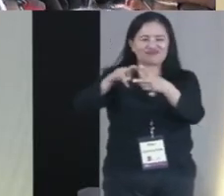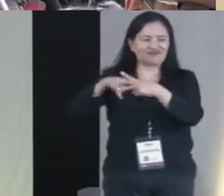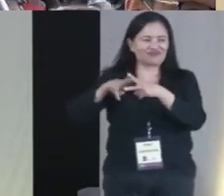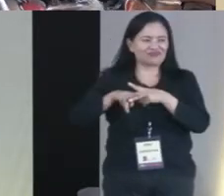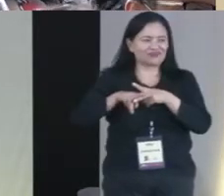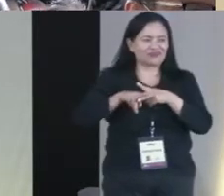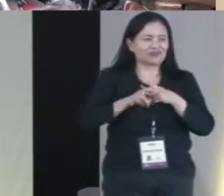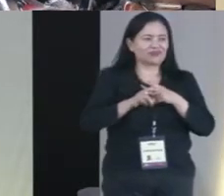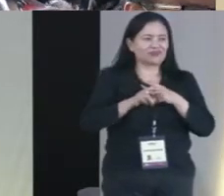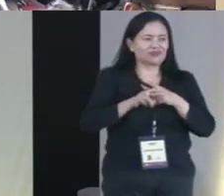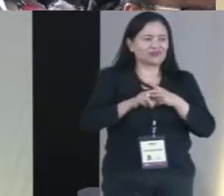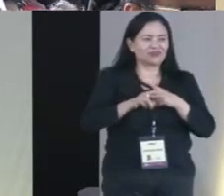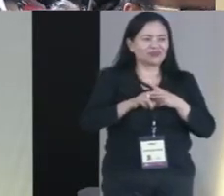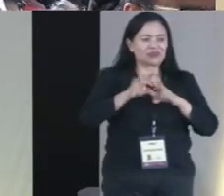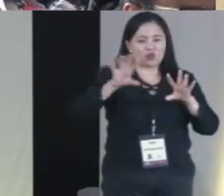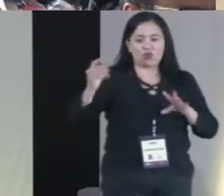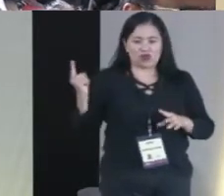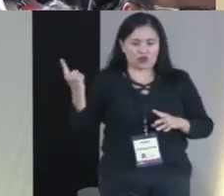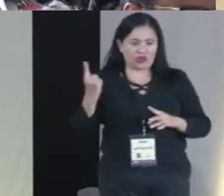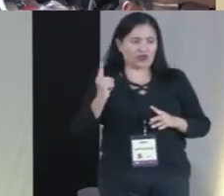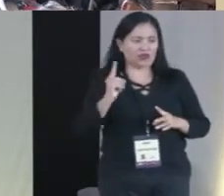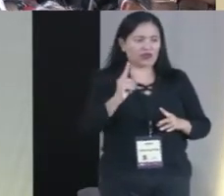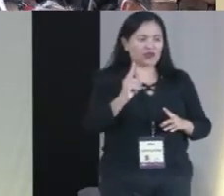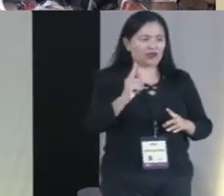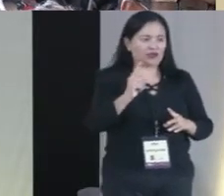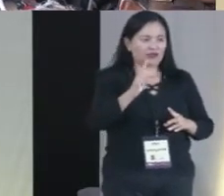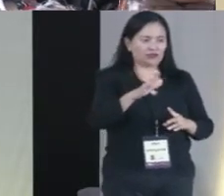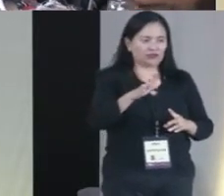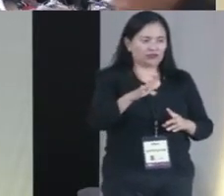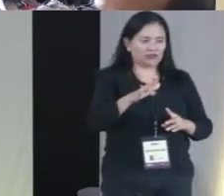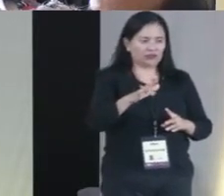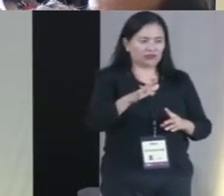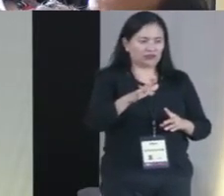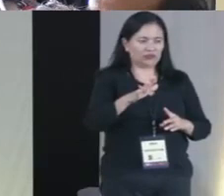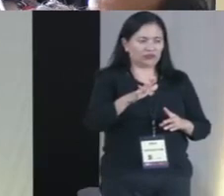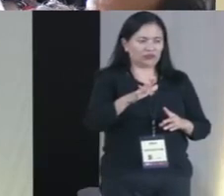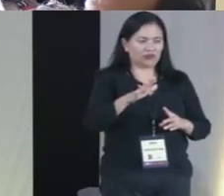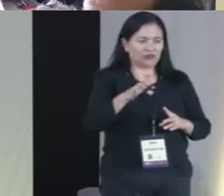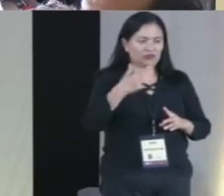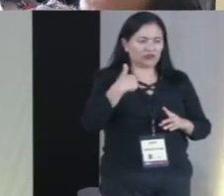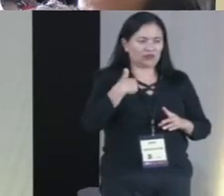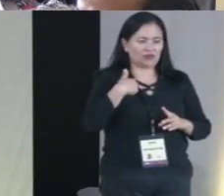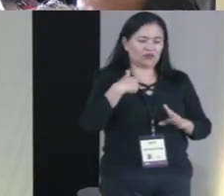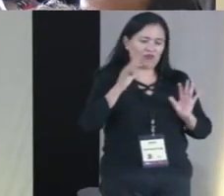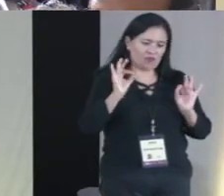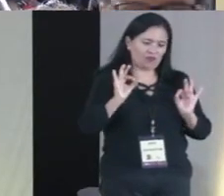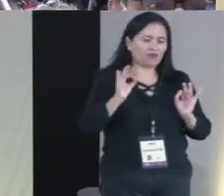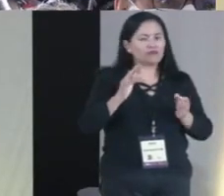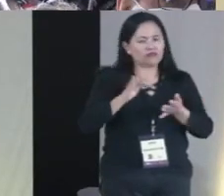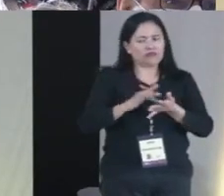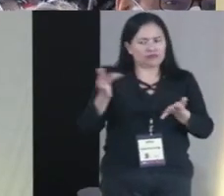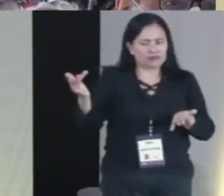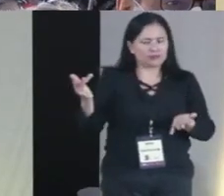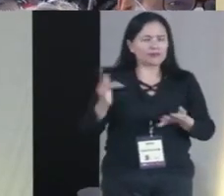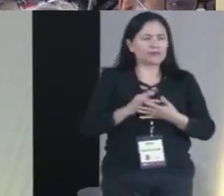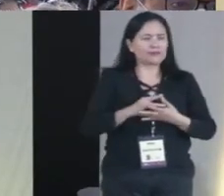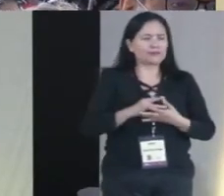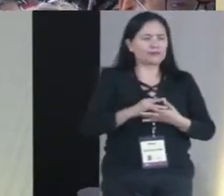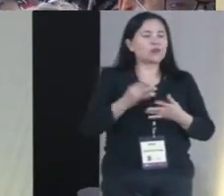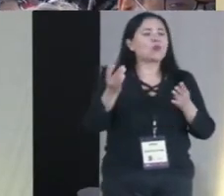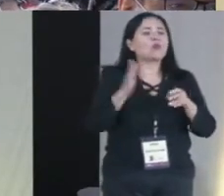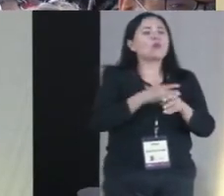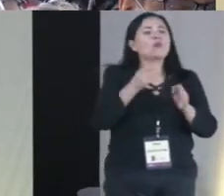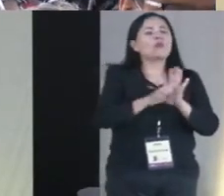todo. Y ya cuando llega Hernán Cortés, como que yo pienso que hay que darle gracias porque, por ejemplo, en